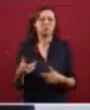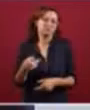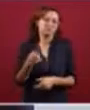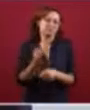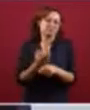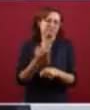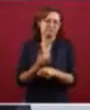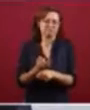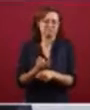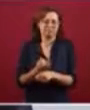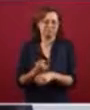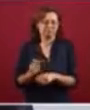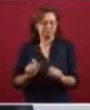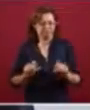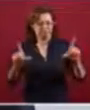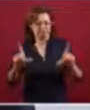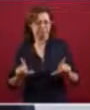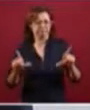Se dieron cuenta